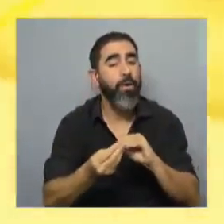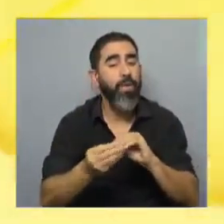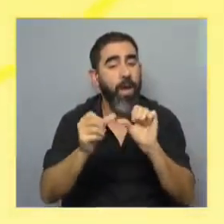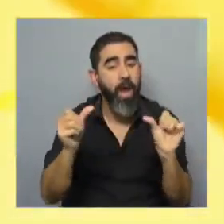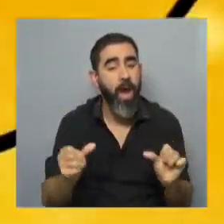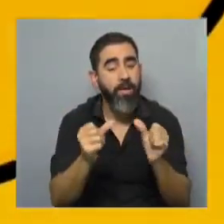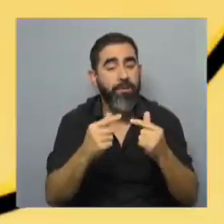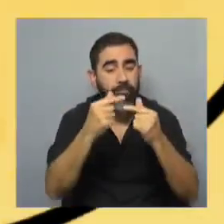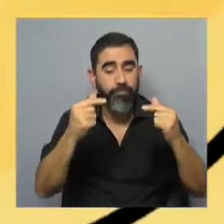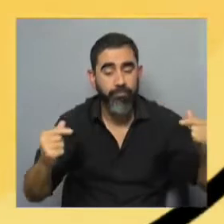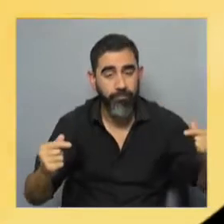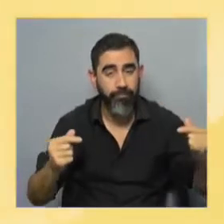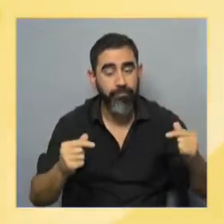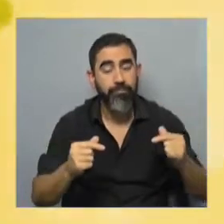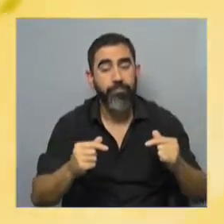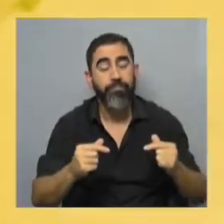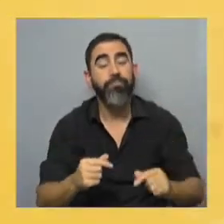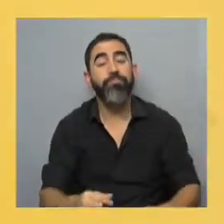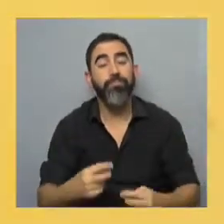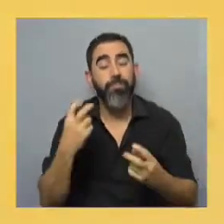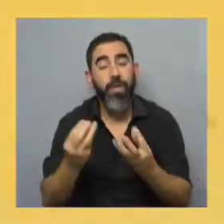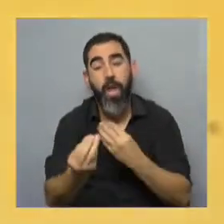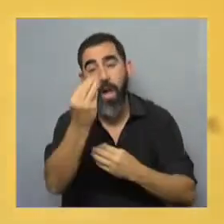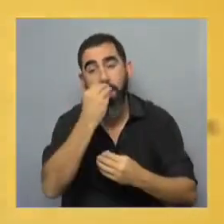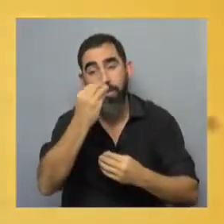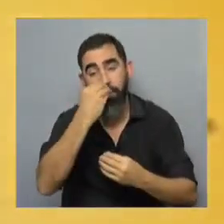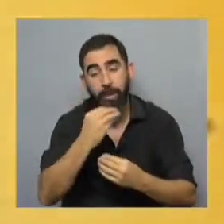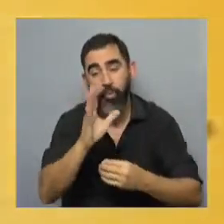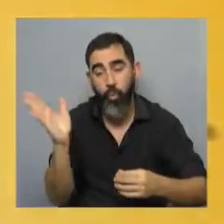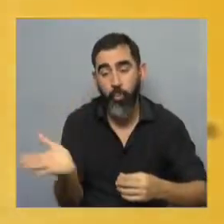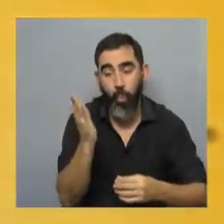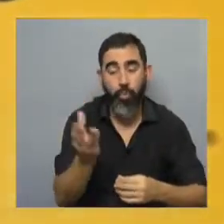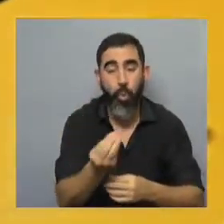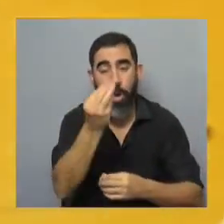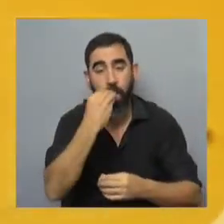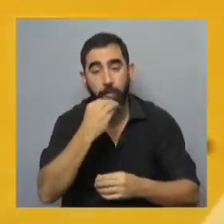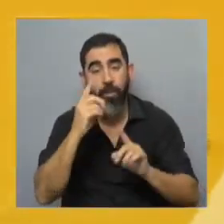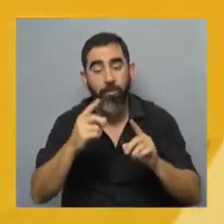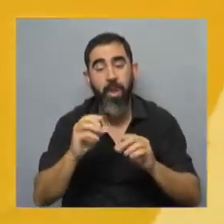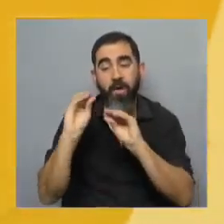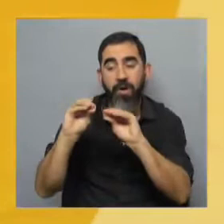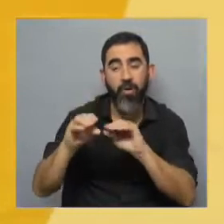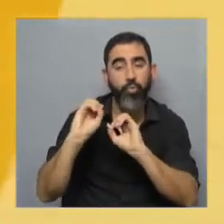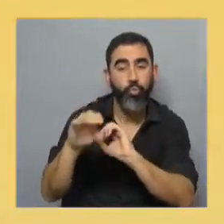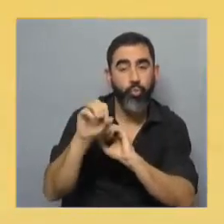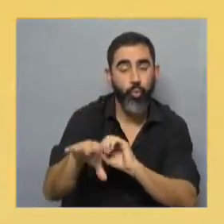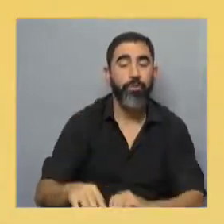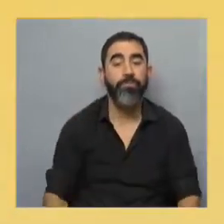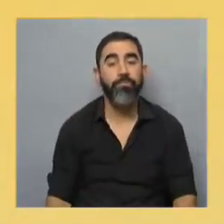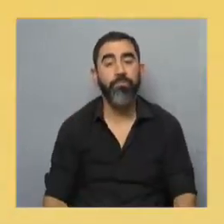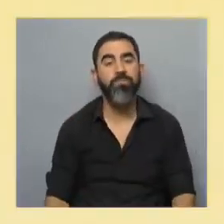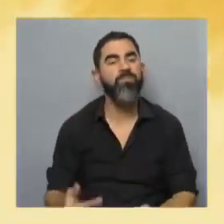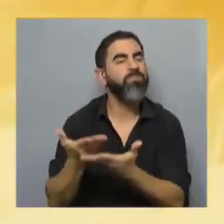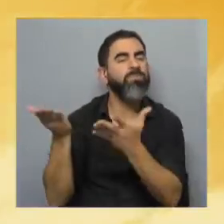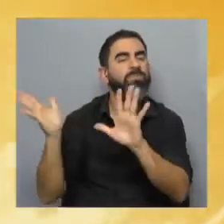generar recursos, de generar alimentos, de producir y de manejar nuestros desechos. Guillermo, lo que estamos viendo en pantalla